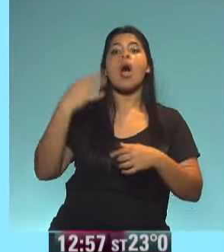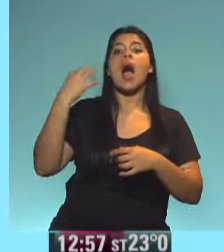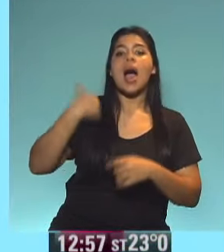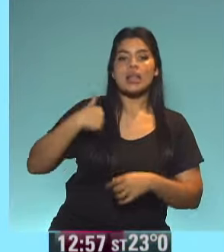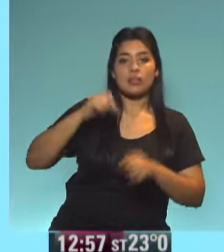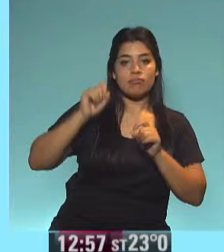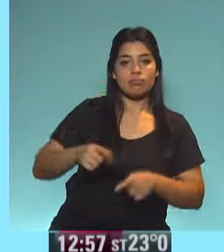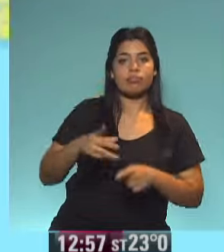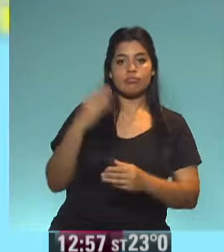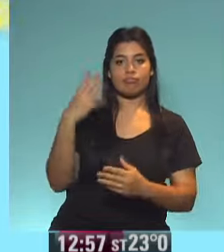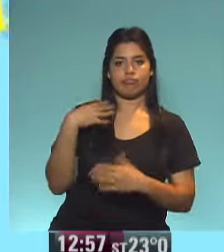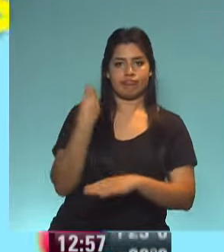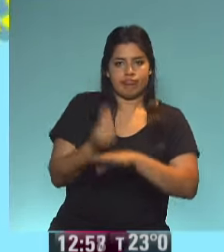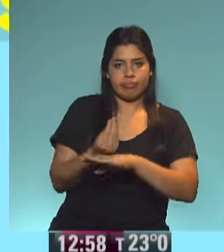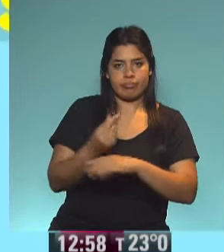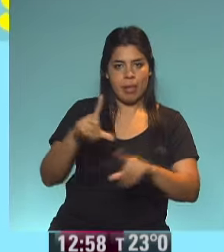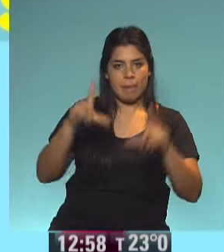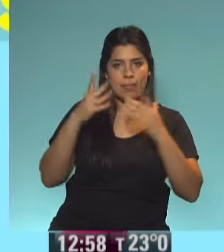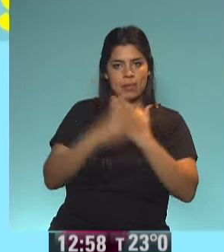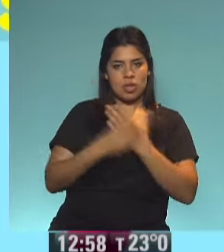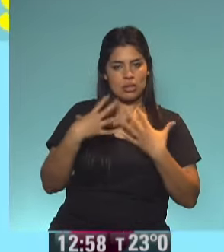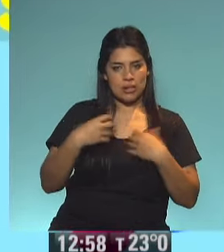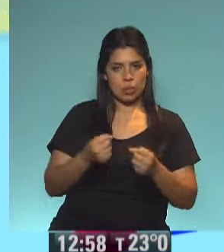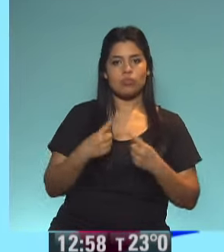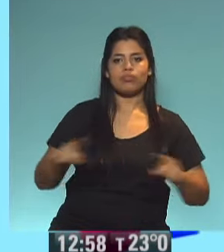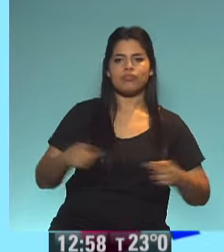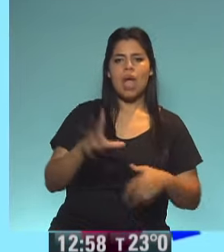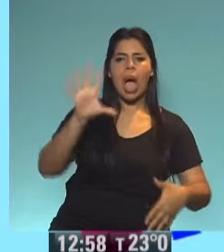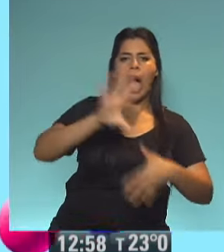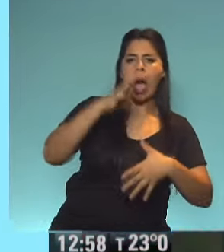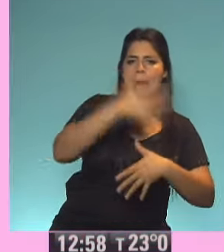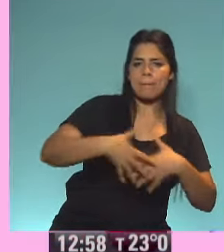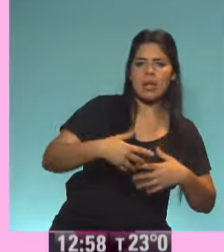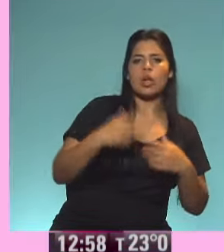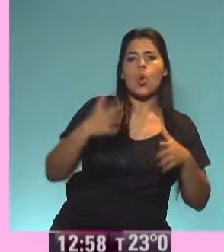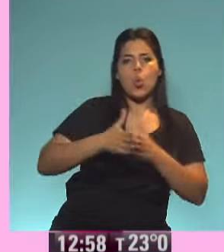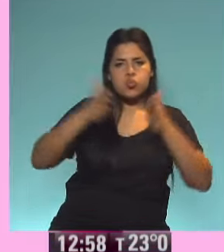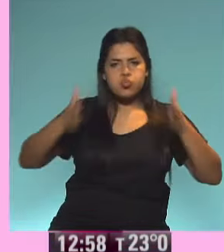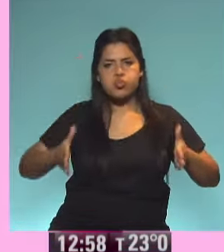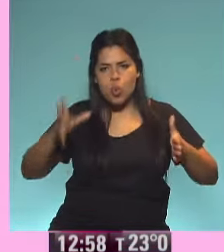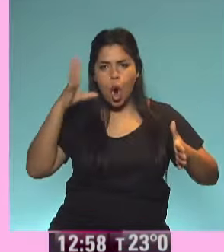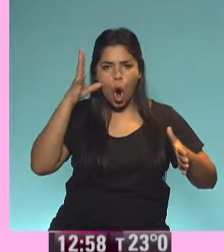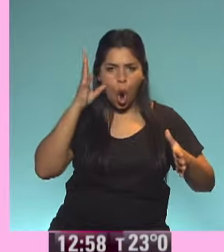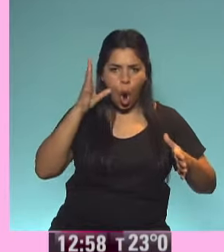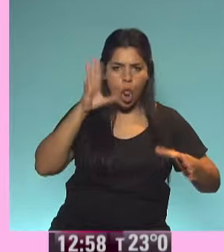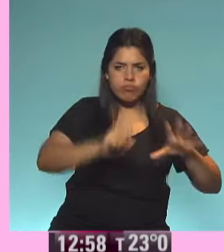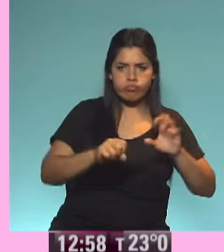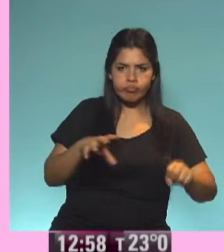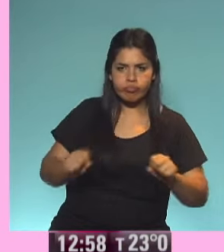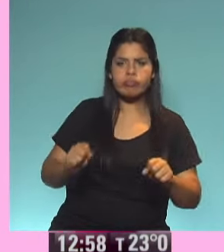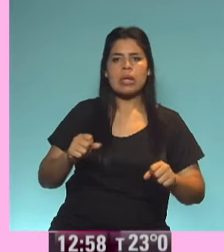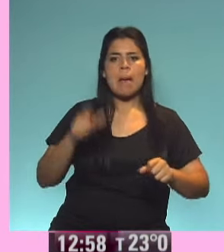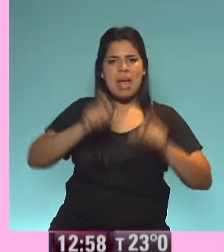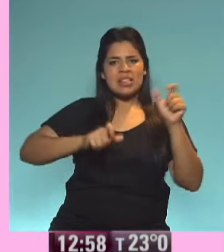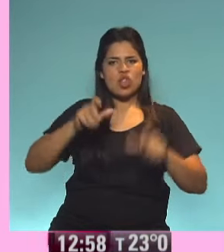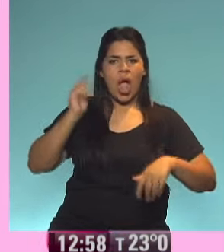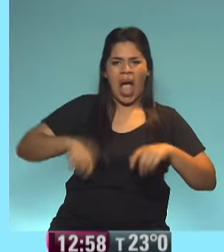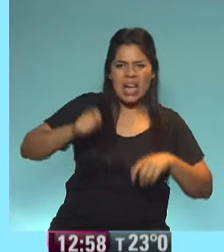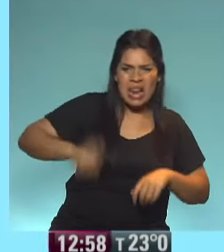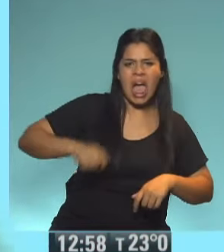Personas africanas fueron secuestradas, trasladadas a América durante el periodo colonial para ser esclavizadas, participaron en